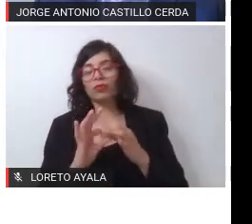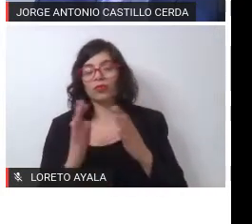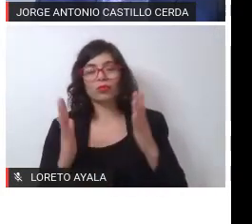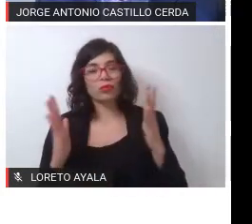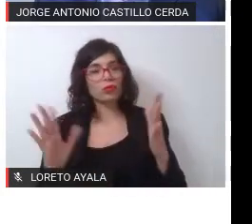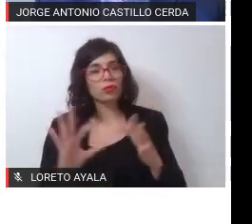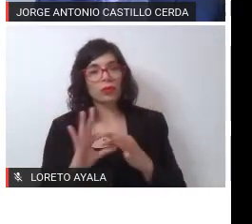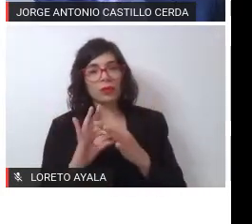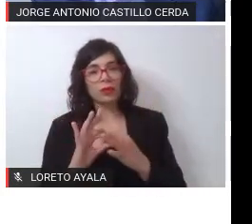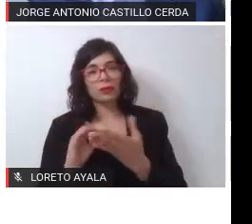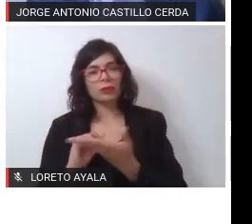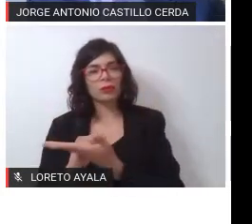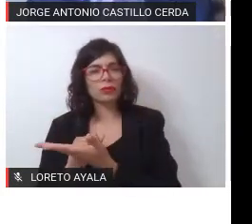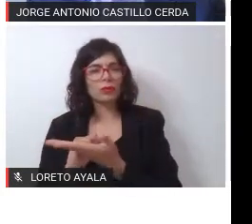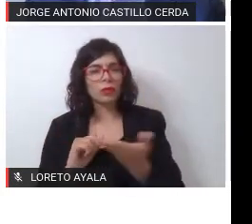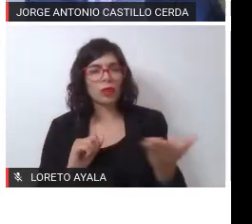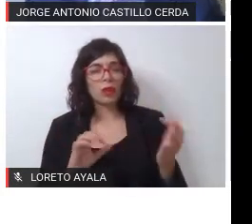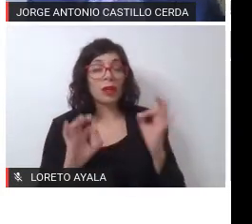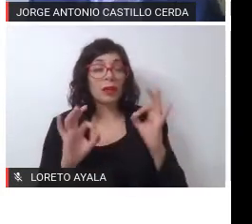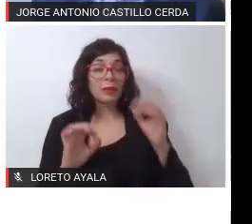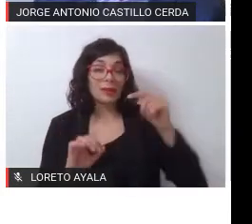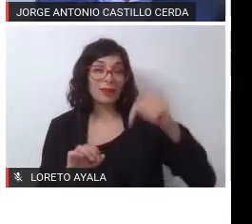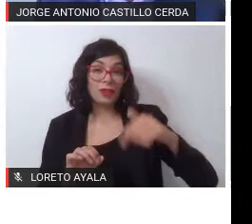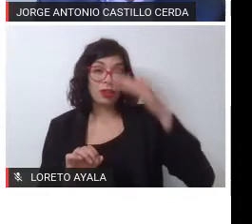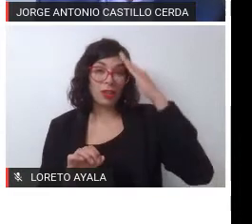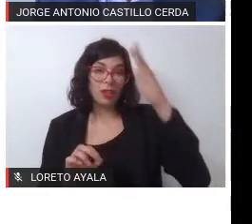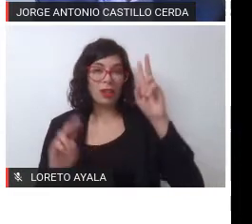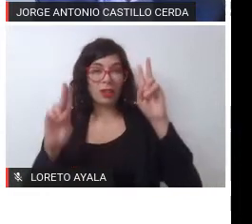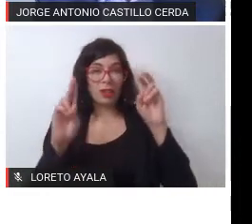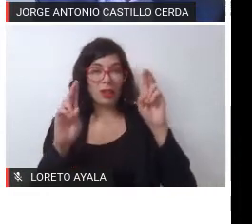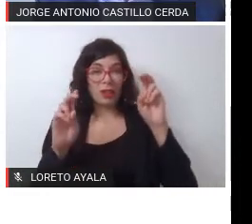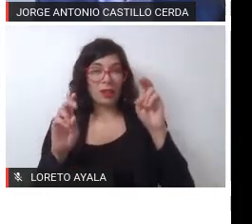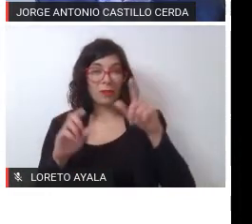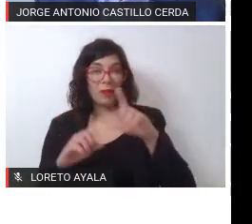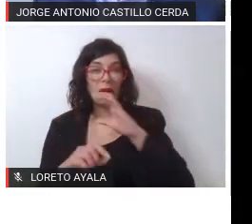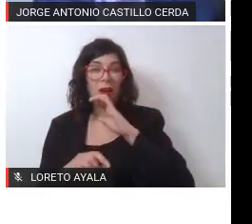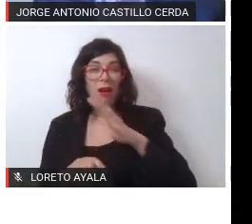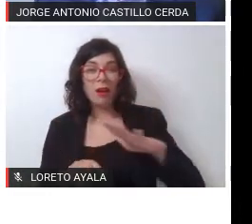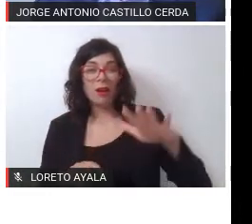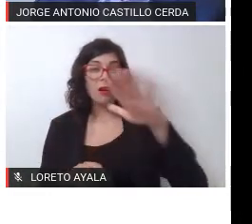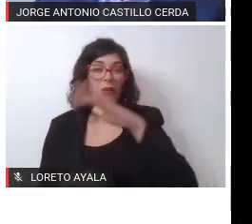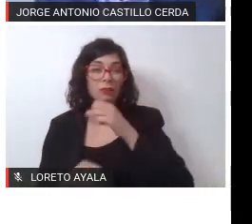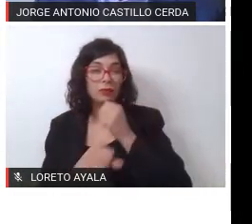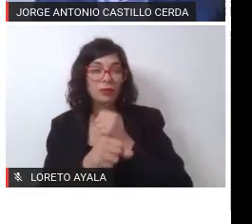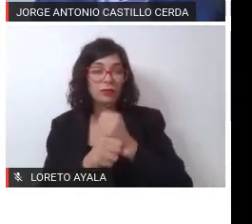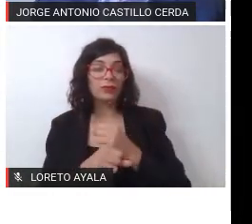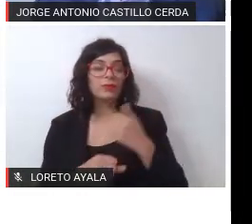que, especialmente hoy día, que es el tema con el mundo rural, decirles que